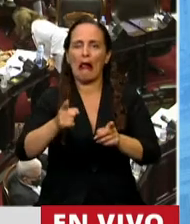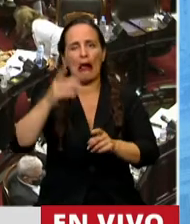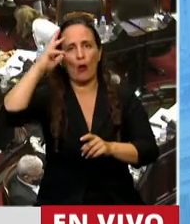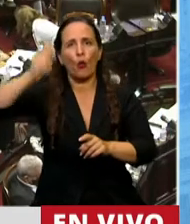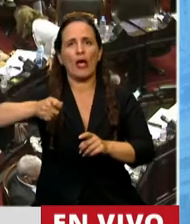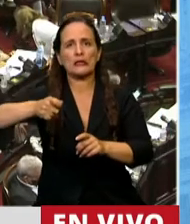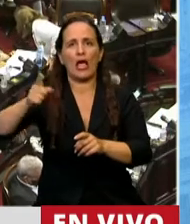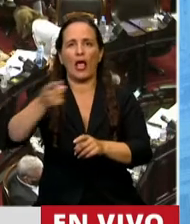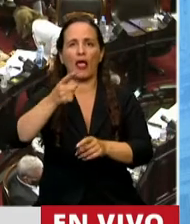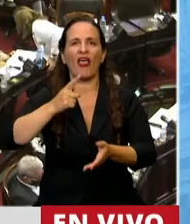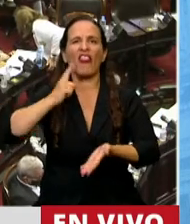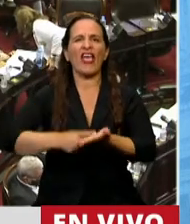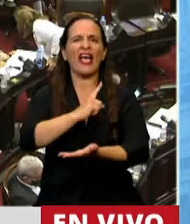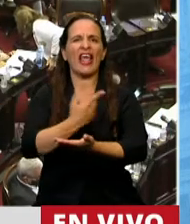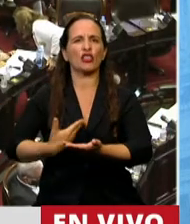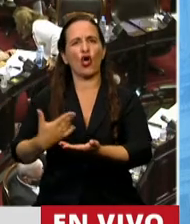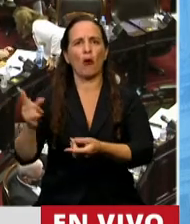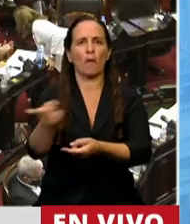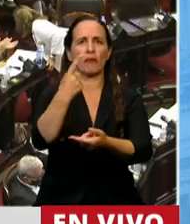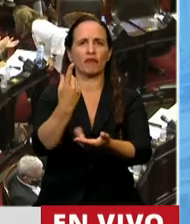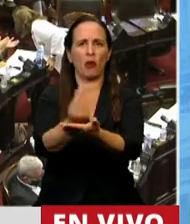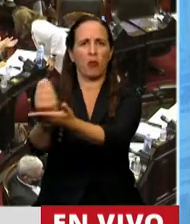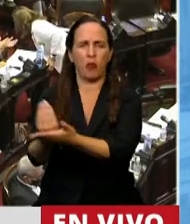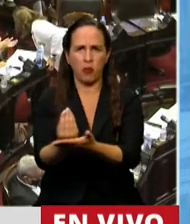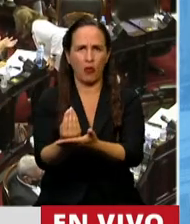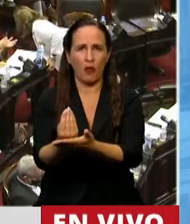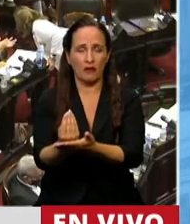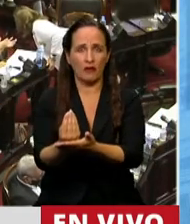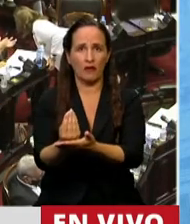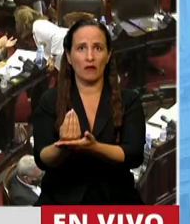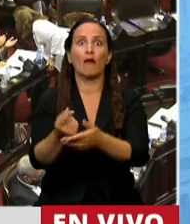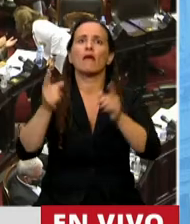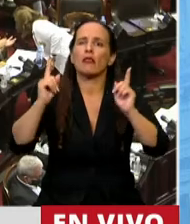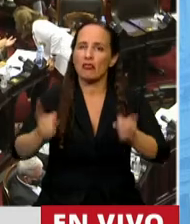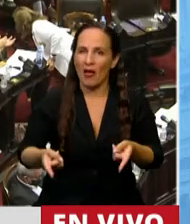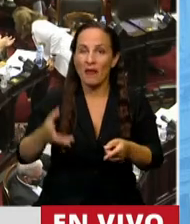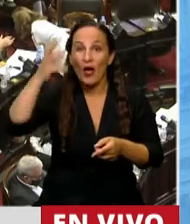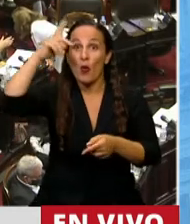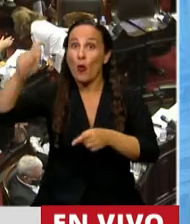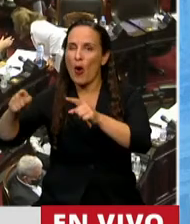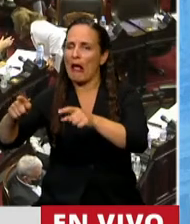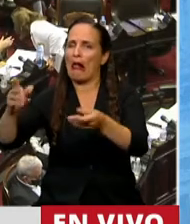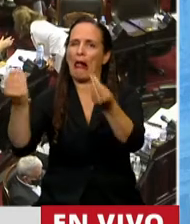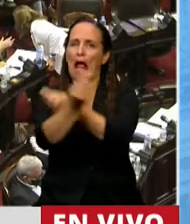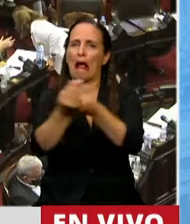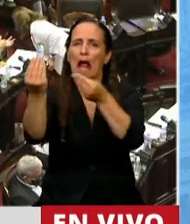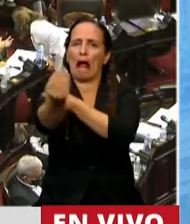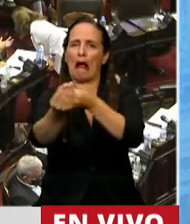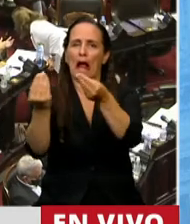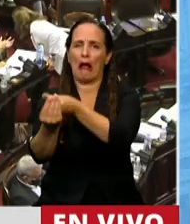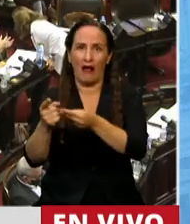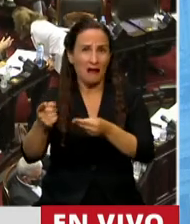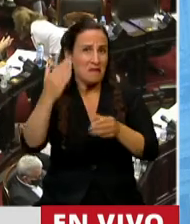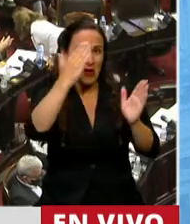decreto. Y al mismo tiempo también, cómo no olvidarlo, trasladaban jueces de un lugar a otro violando